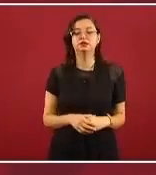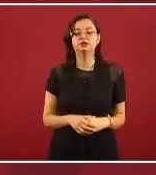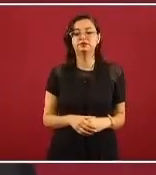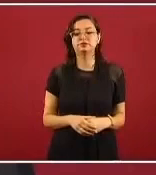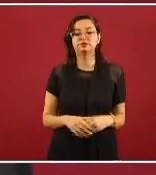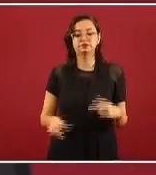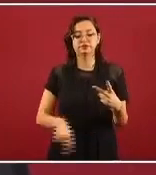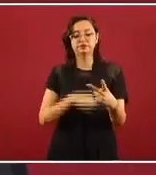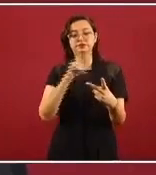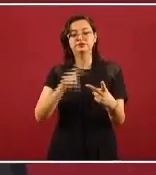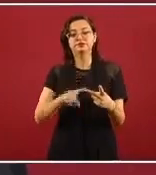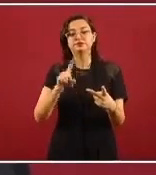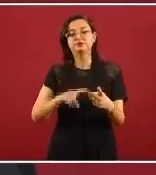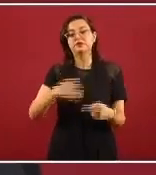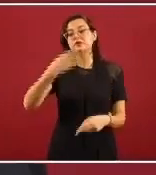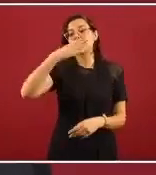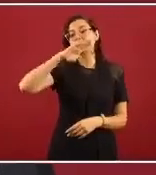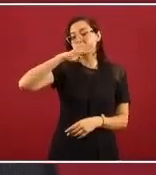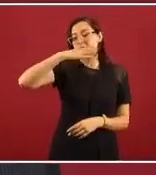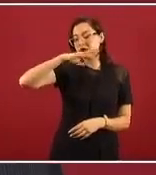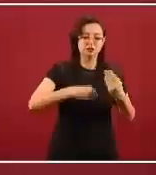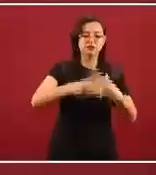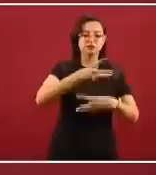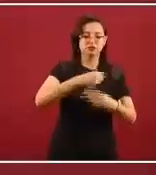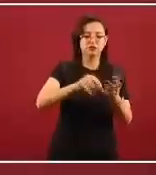maíz, lo mismo.